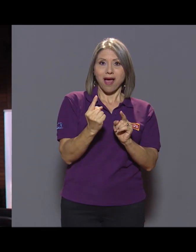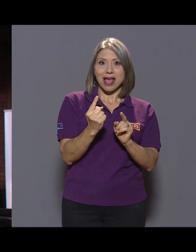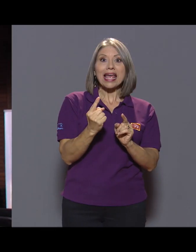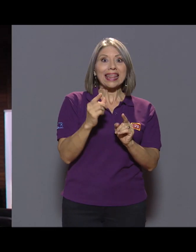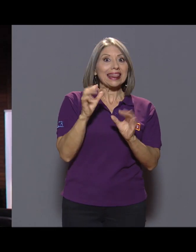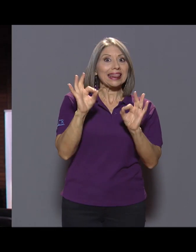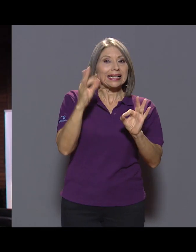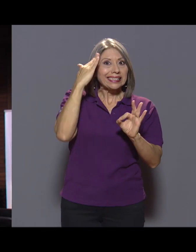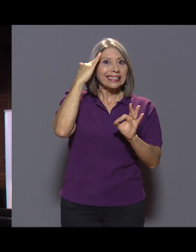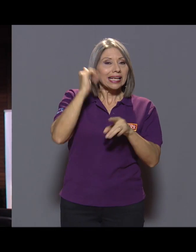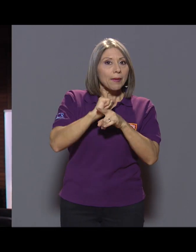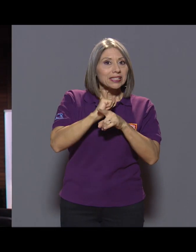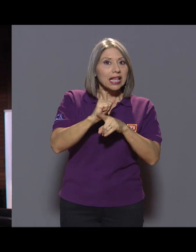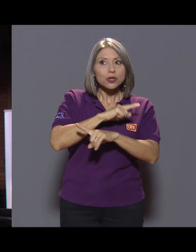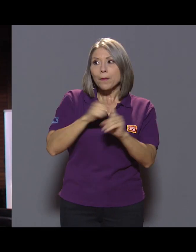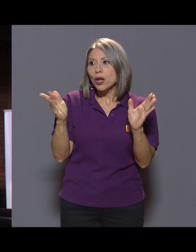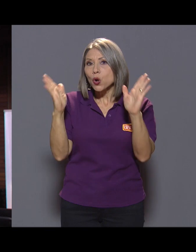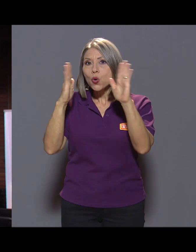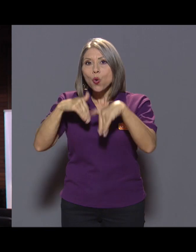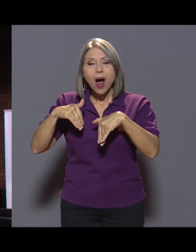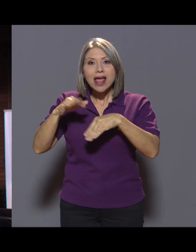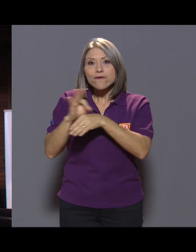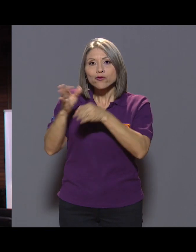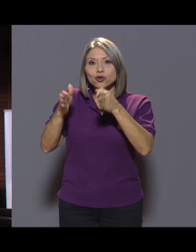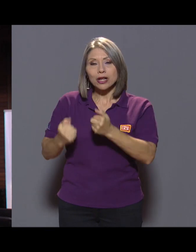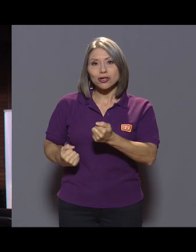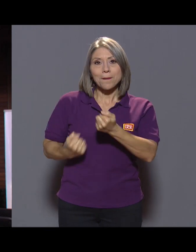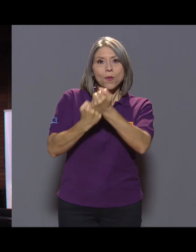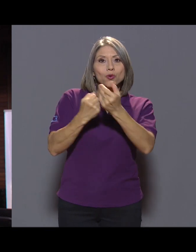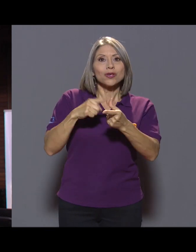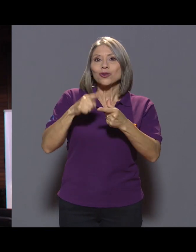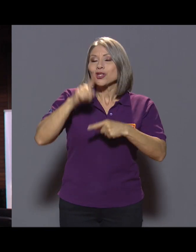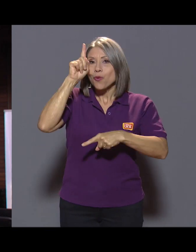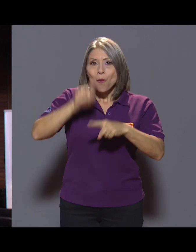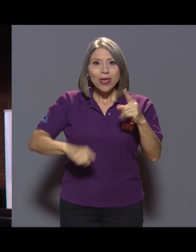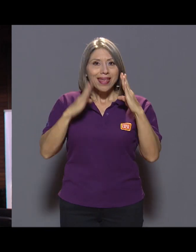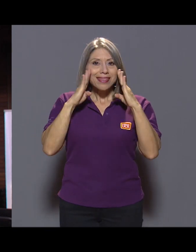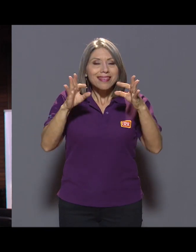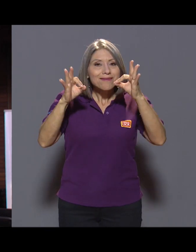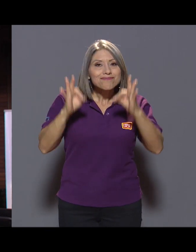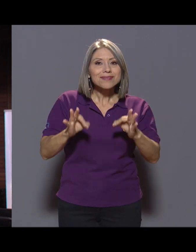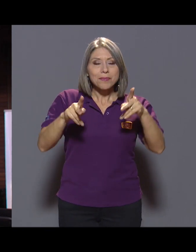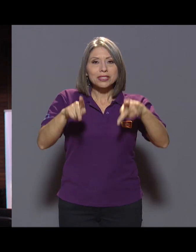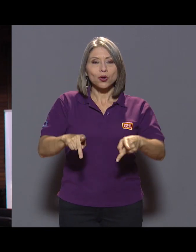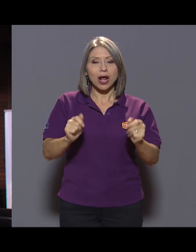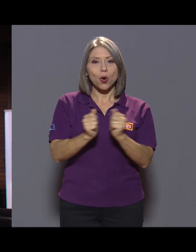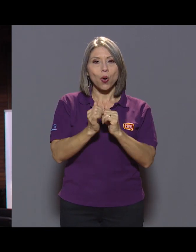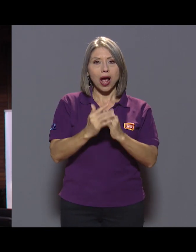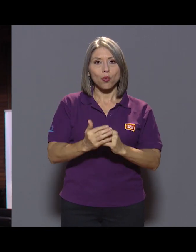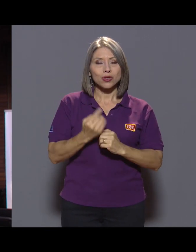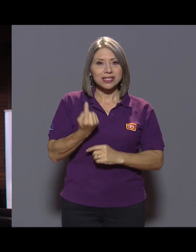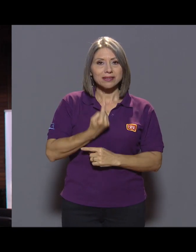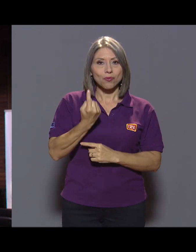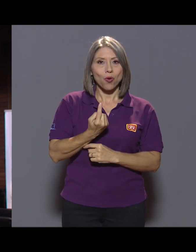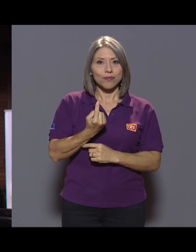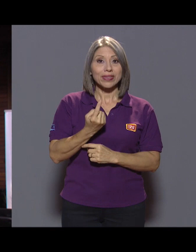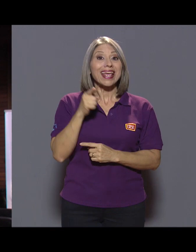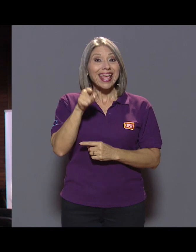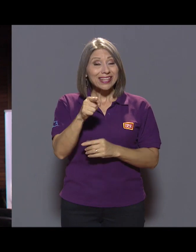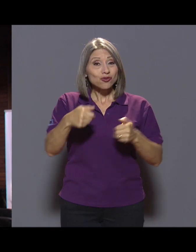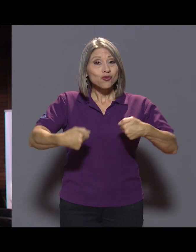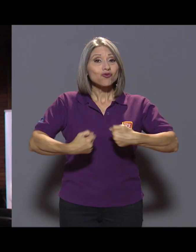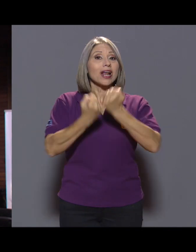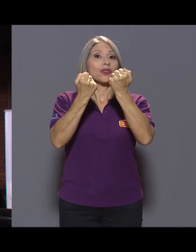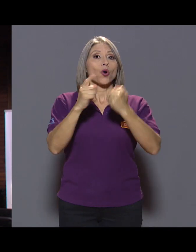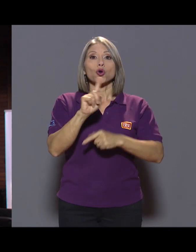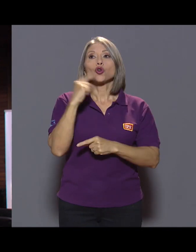apoyo, no puede con las personas con autismo. Entonces, este es uno de los retos principales, el dar ese, no solo personal,